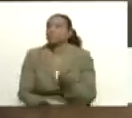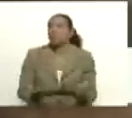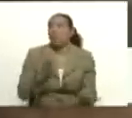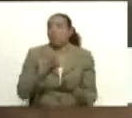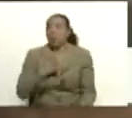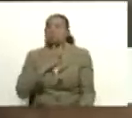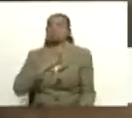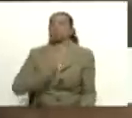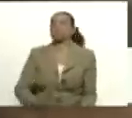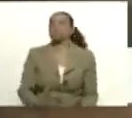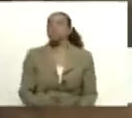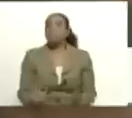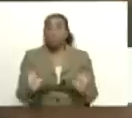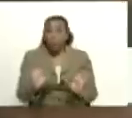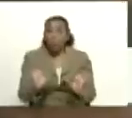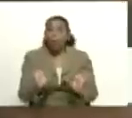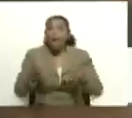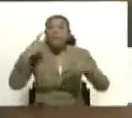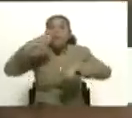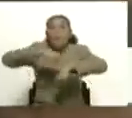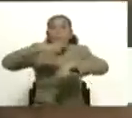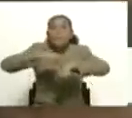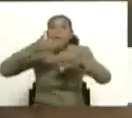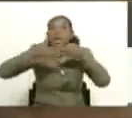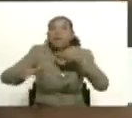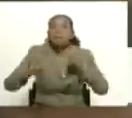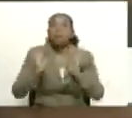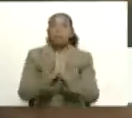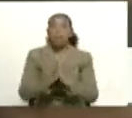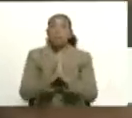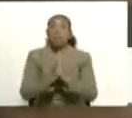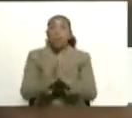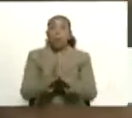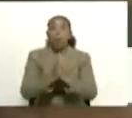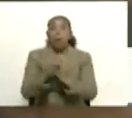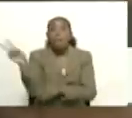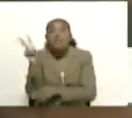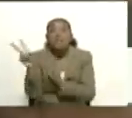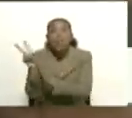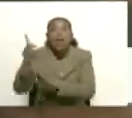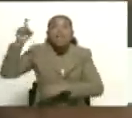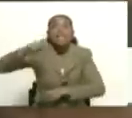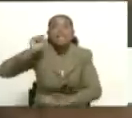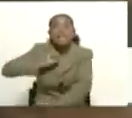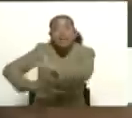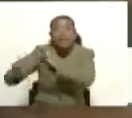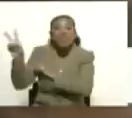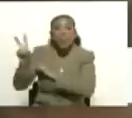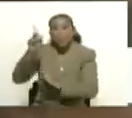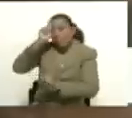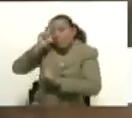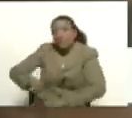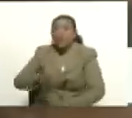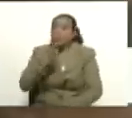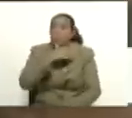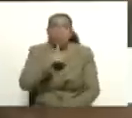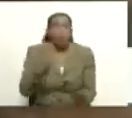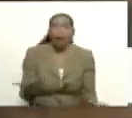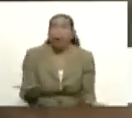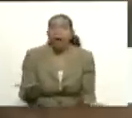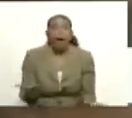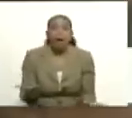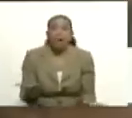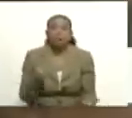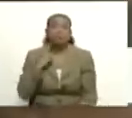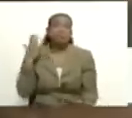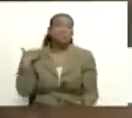reconocen, pero que en estos momentos, cuando la patria necesita que la defendamos con la dignidad, no tenemos ningún tipo de